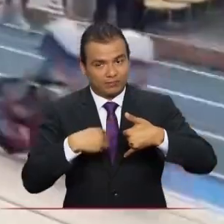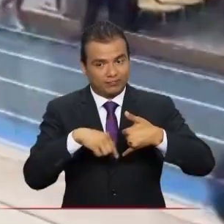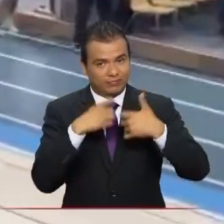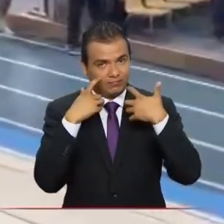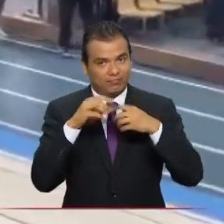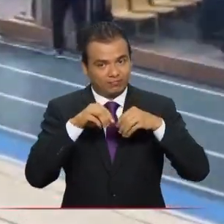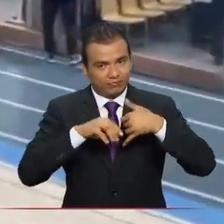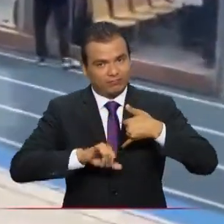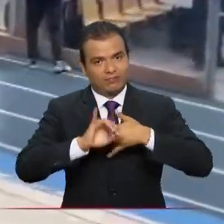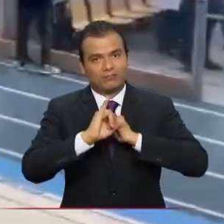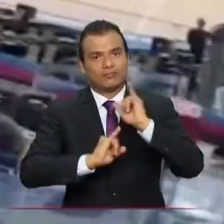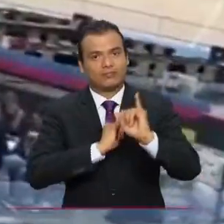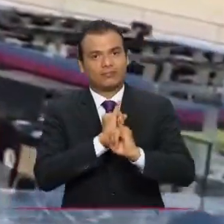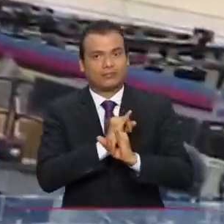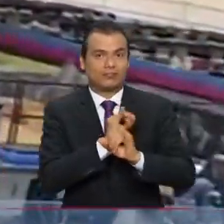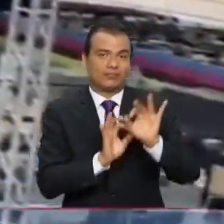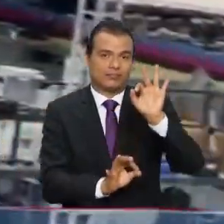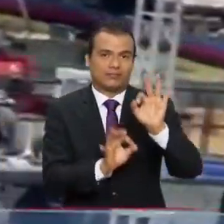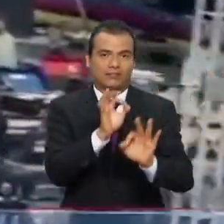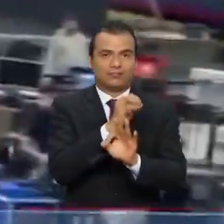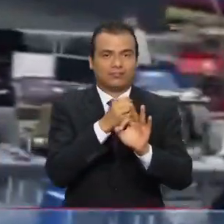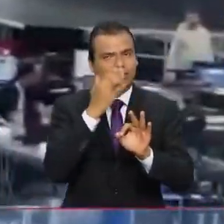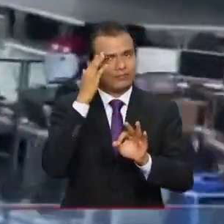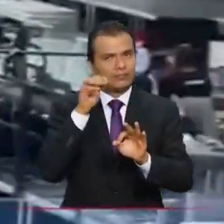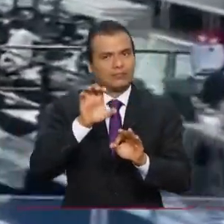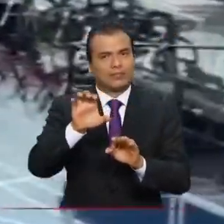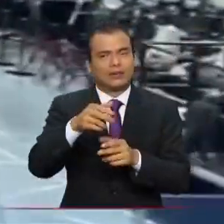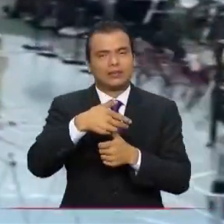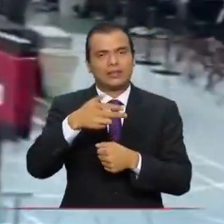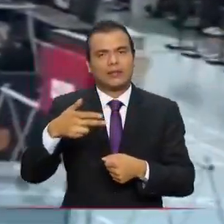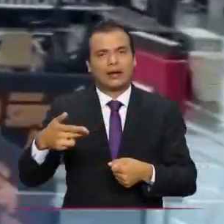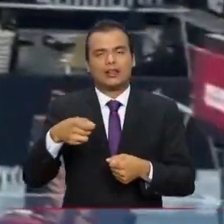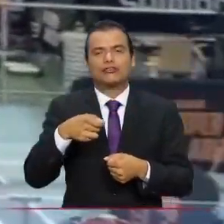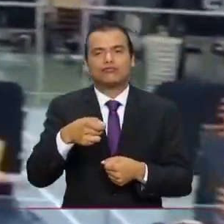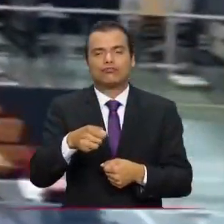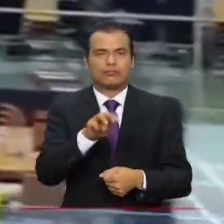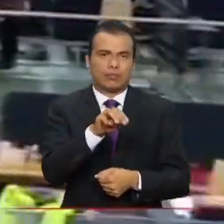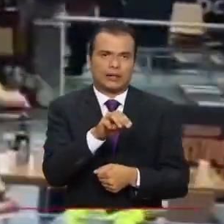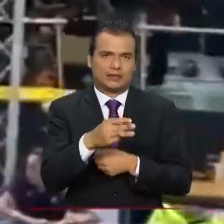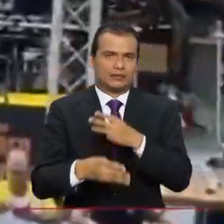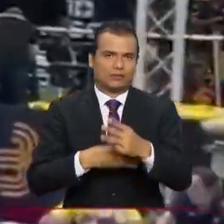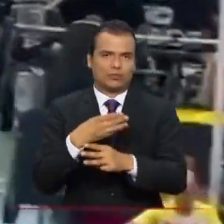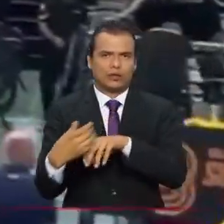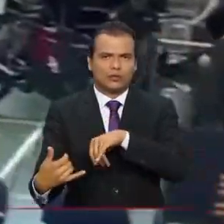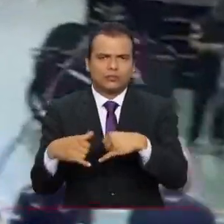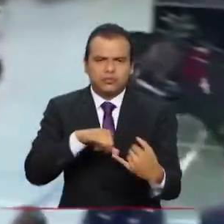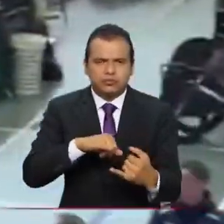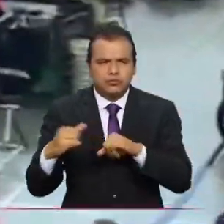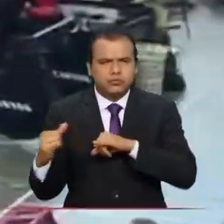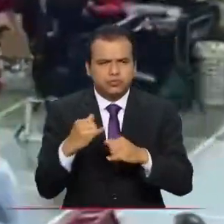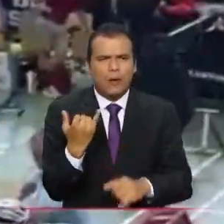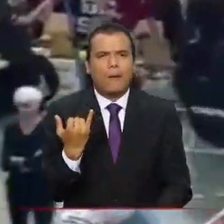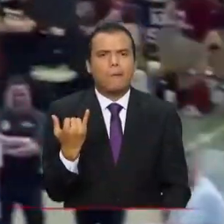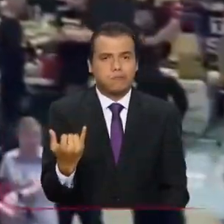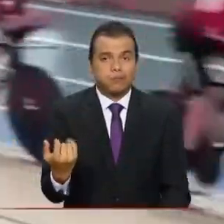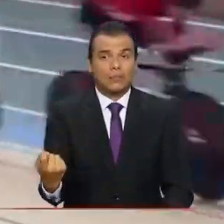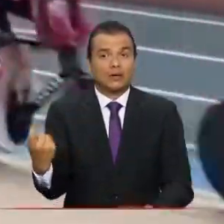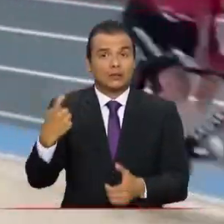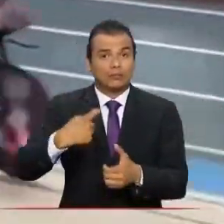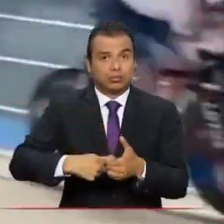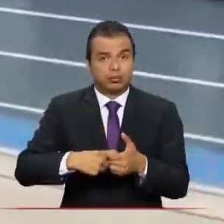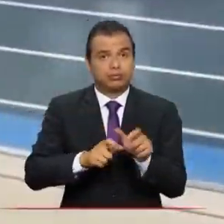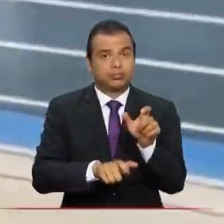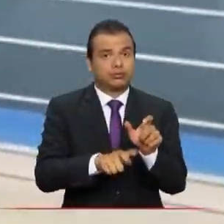En Belorú, en Dinamarca, se va a desarrollar a partir de este martes el Campeonato Mundial de Pista de Ciclismo con la